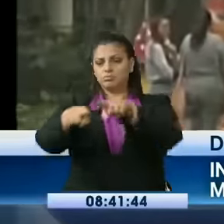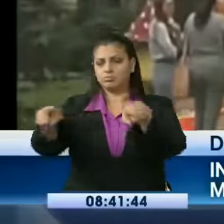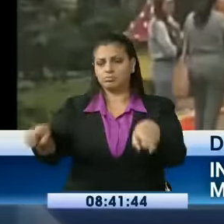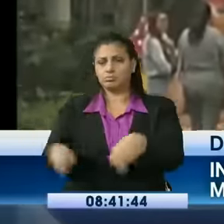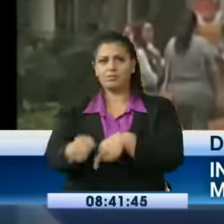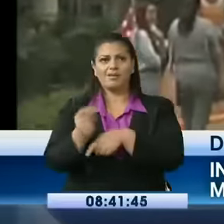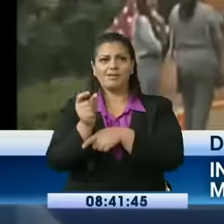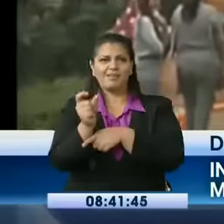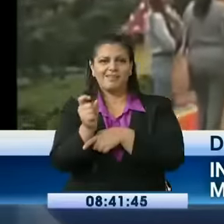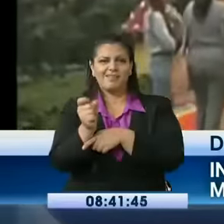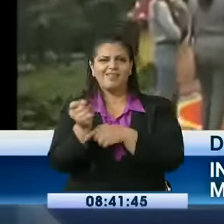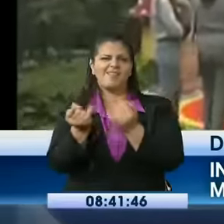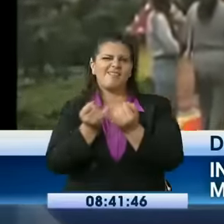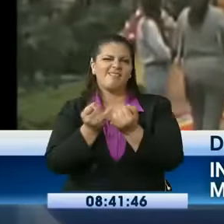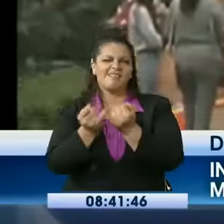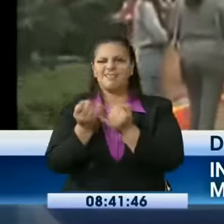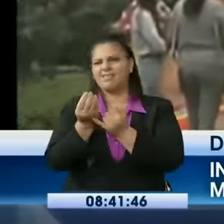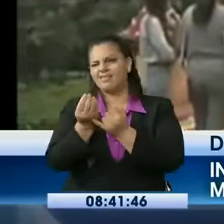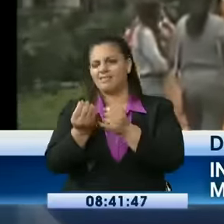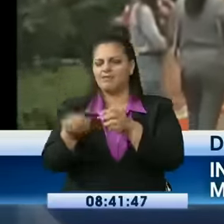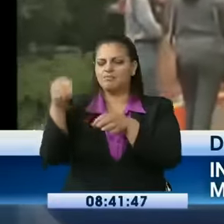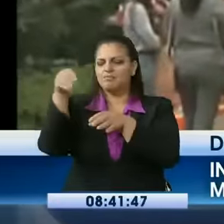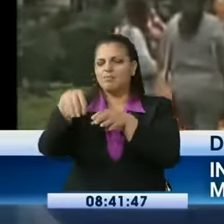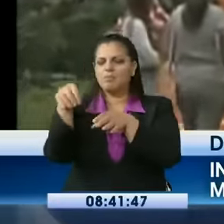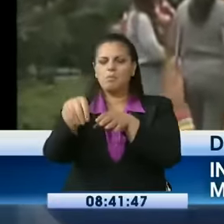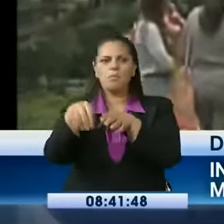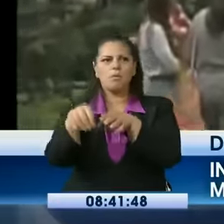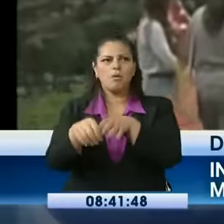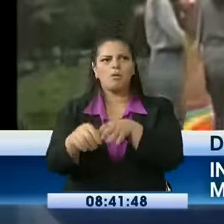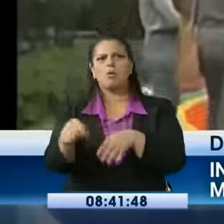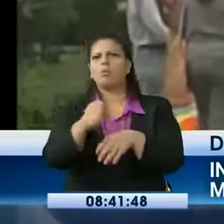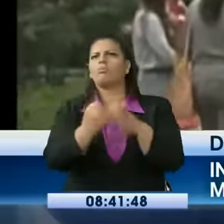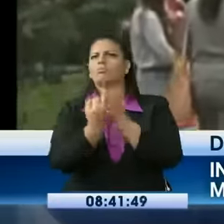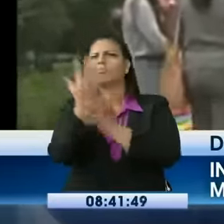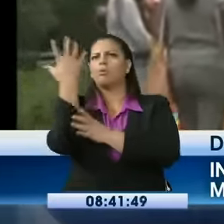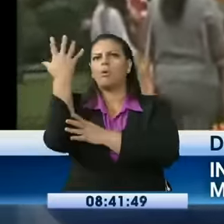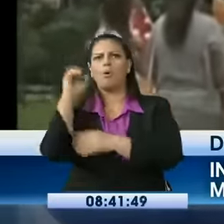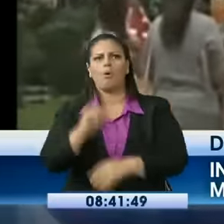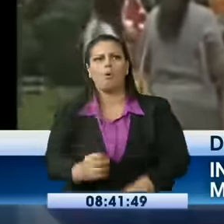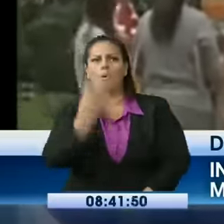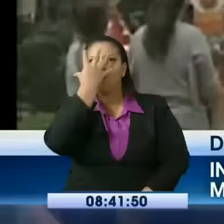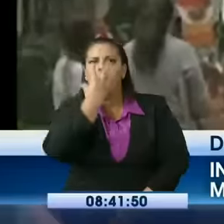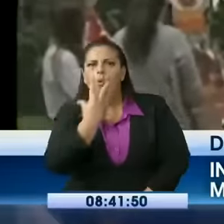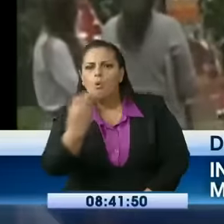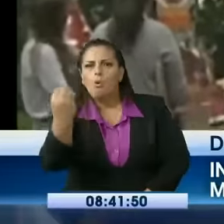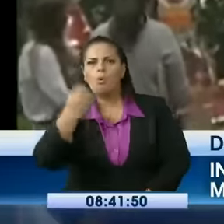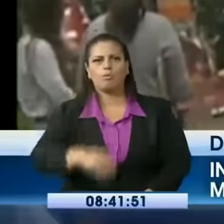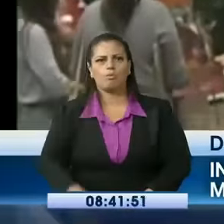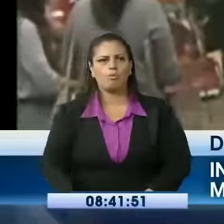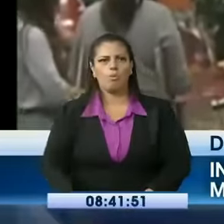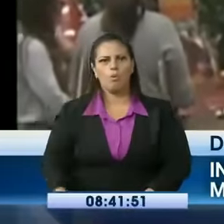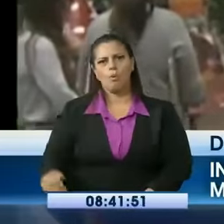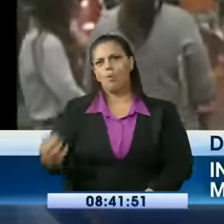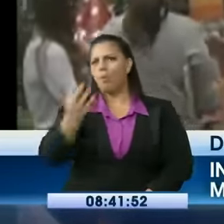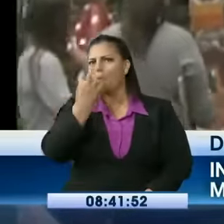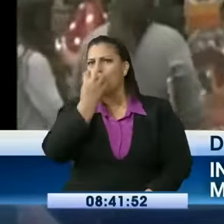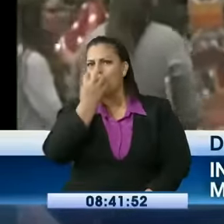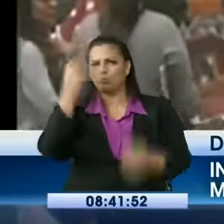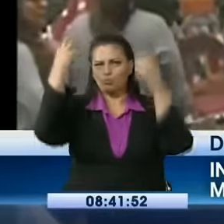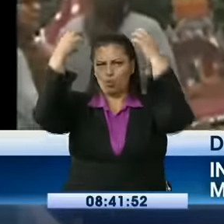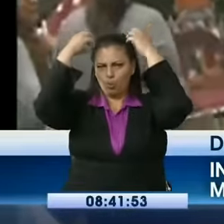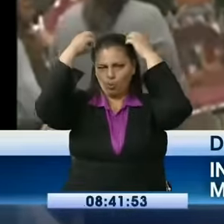eso vas a encontrar los árboles encantados. Tenemos a unos lobos, osos, brujas, algunas cosas.